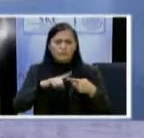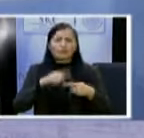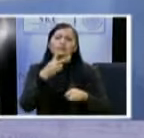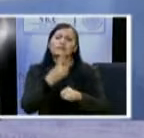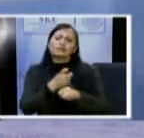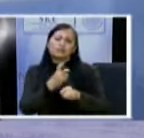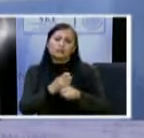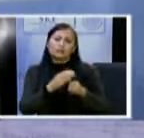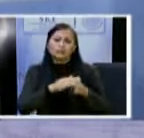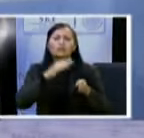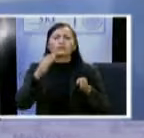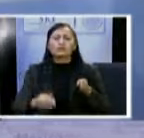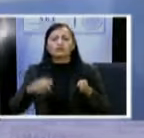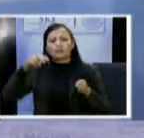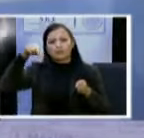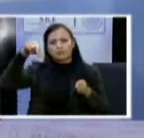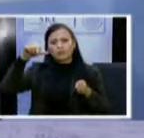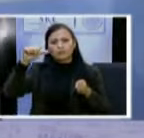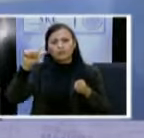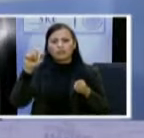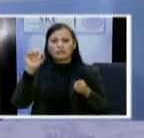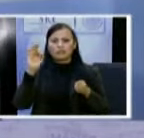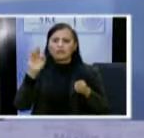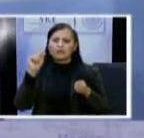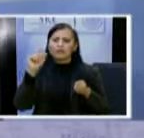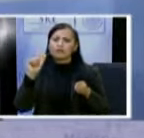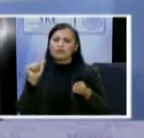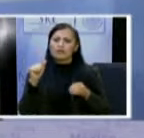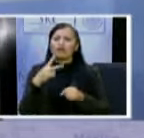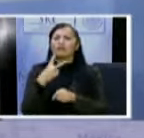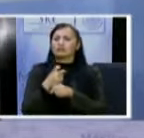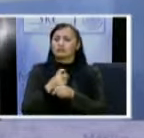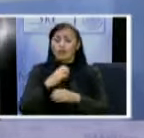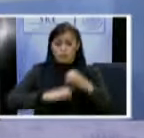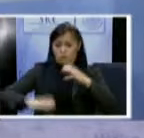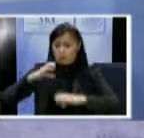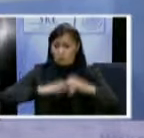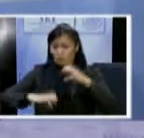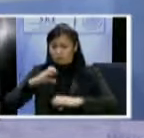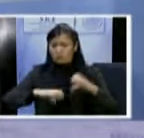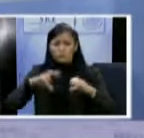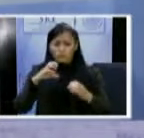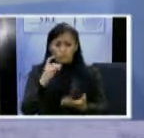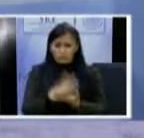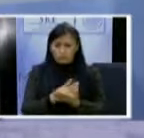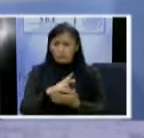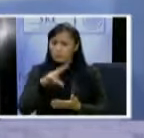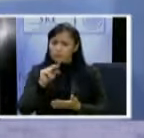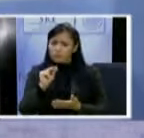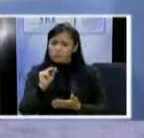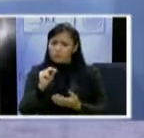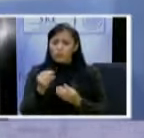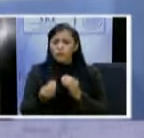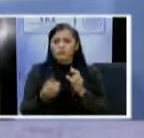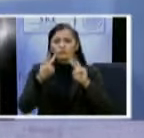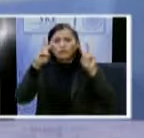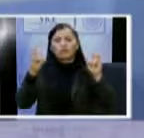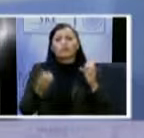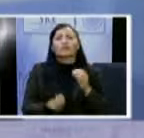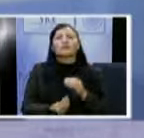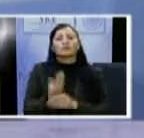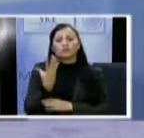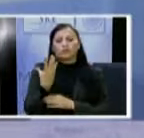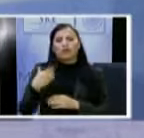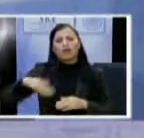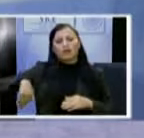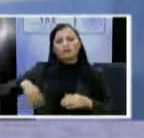etapa de NAFTA. Es en la práctica otro NAFTA. Ya no es comercio, son básicamente los nuevos temas, que es lo que espero que se